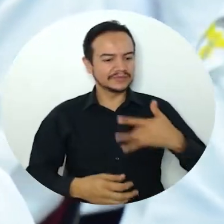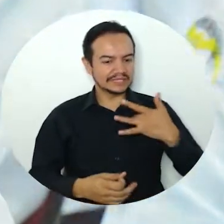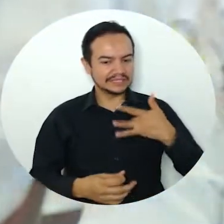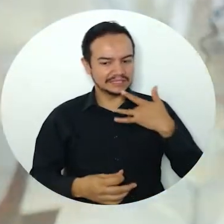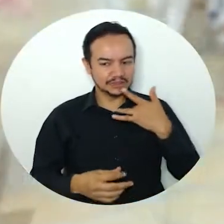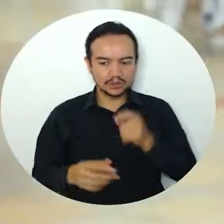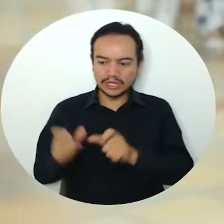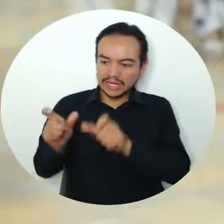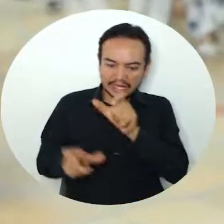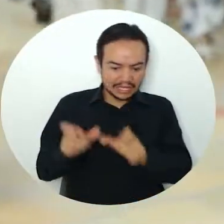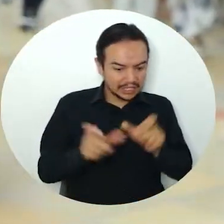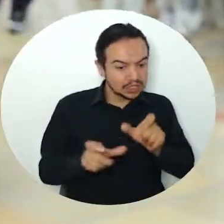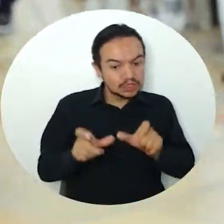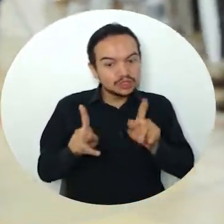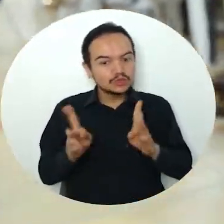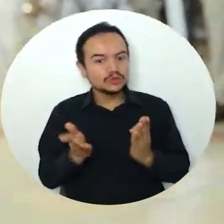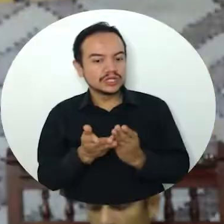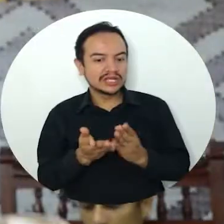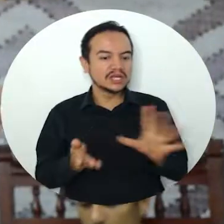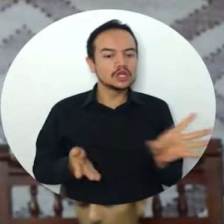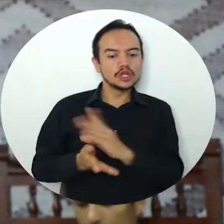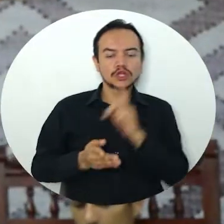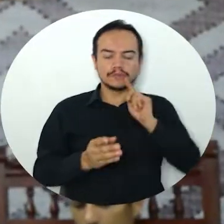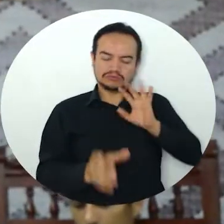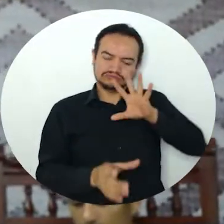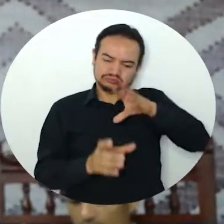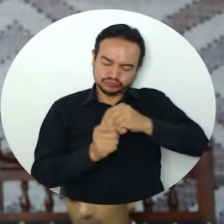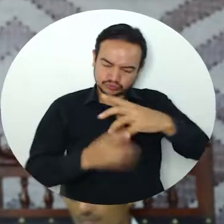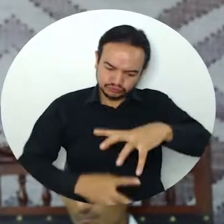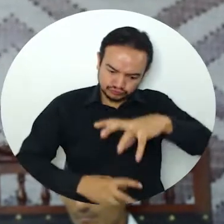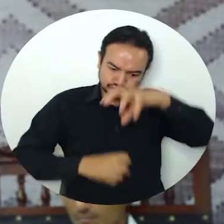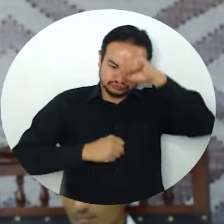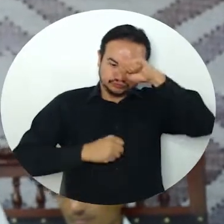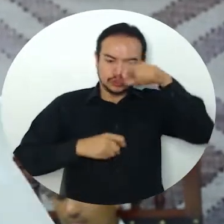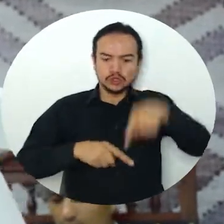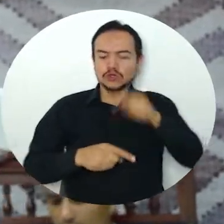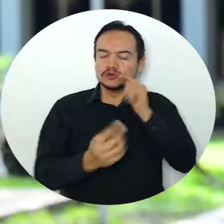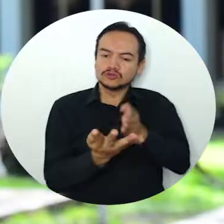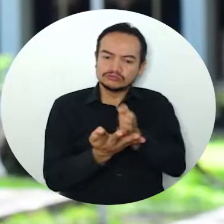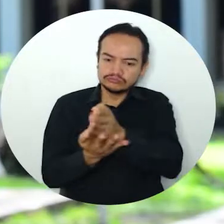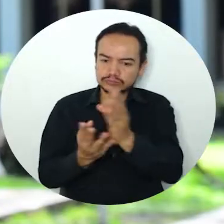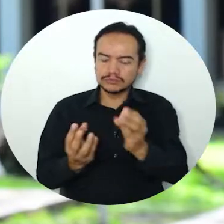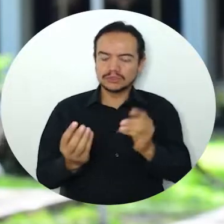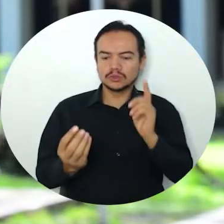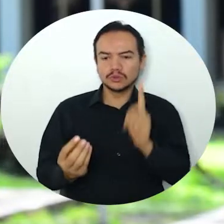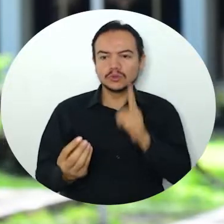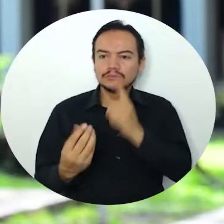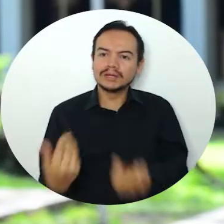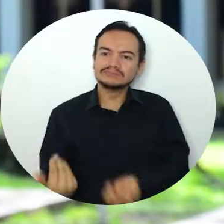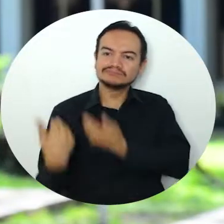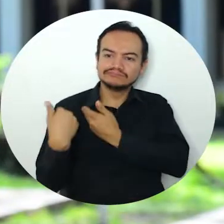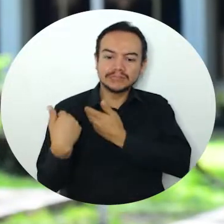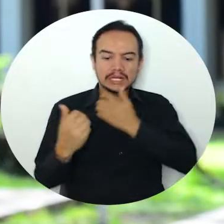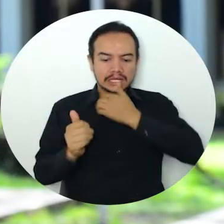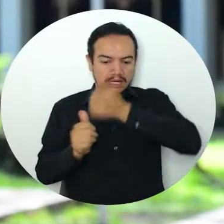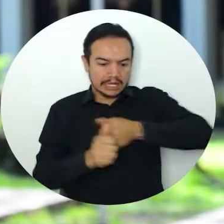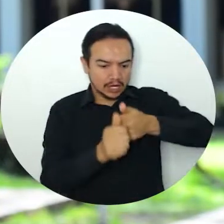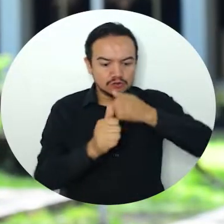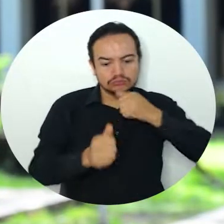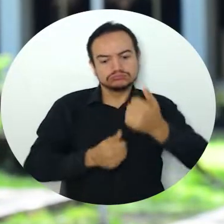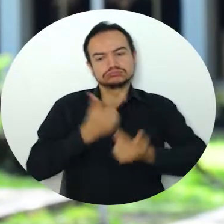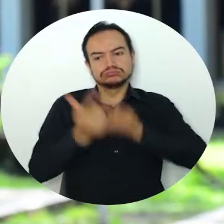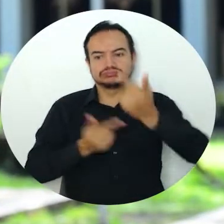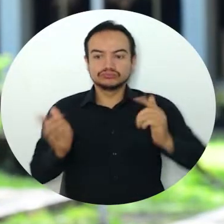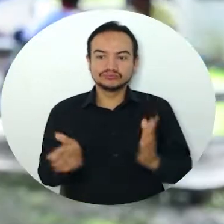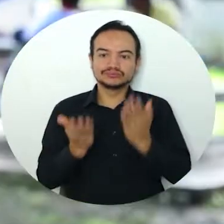Pienso que los estudiantes todos deberíamos apropiarnos de nuestro programa, de nuestra universidad, porque es responsabilidad de nosotros hacer que cada vez crezcamos y